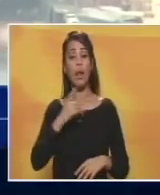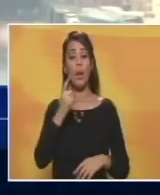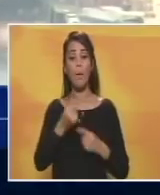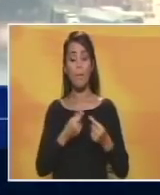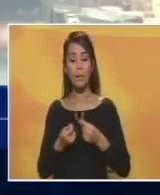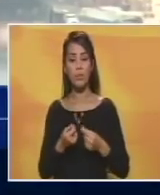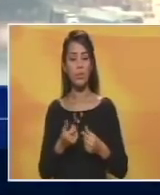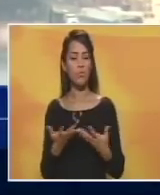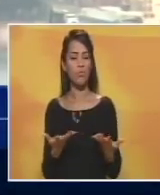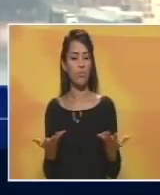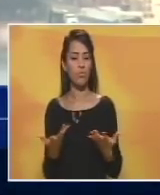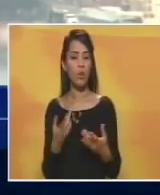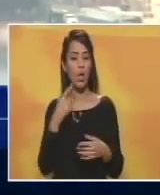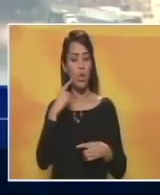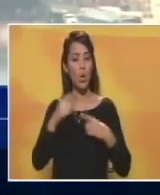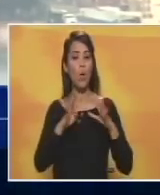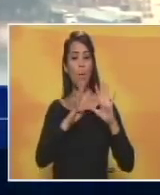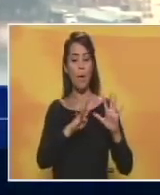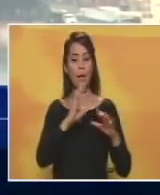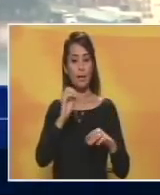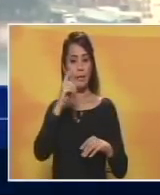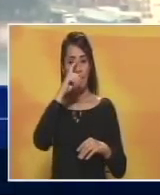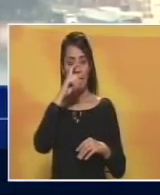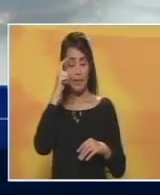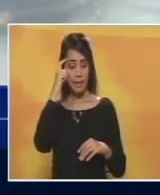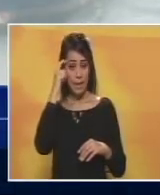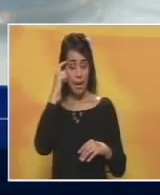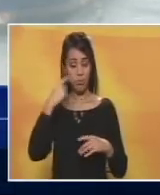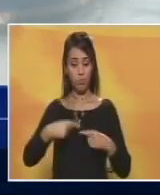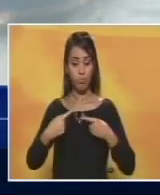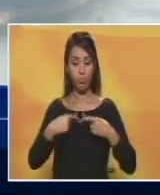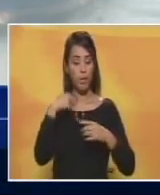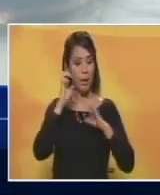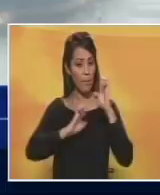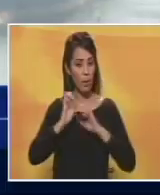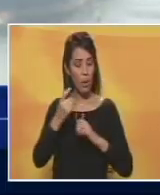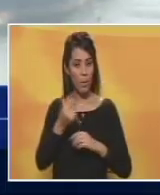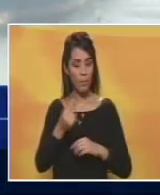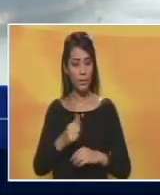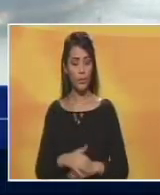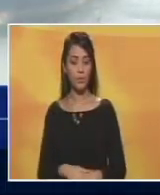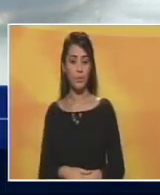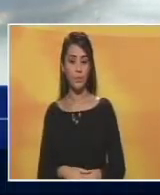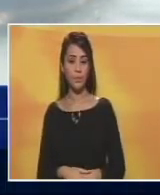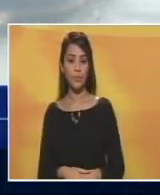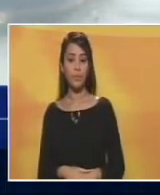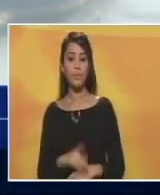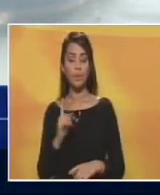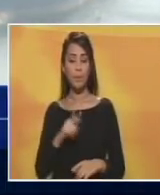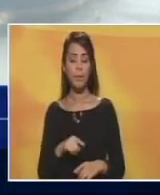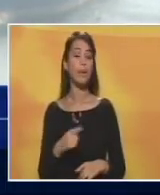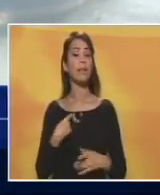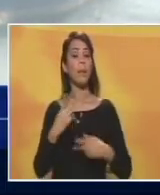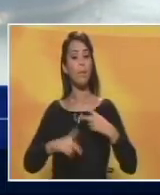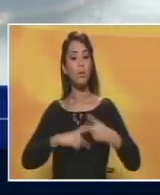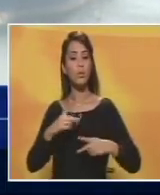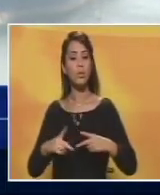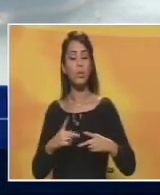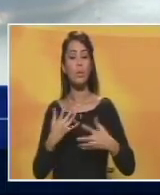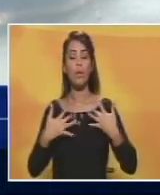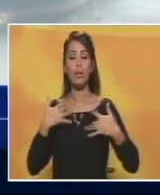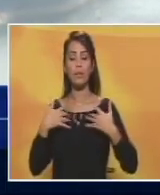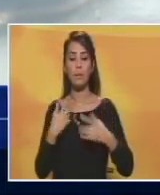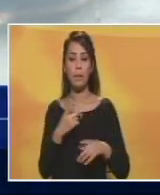rubro tendrán una revisión cada 90 días en función de los factores que intervienen a su juicio en el encadenamiento productivo de la